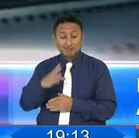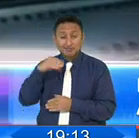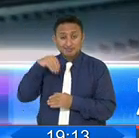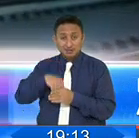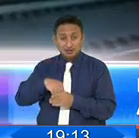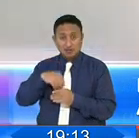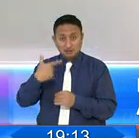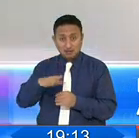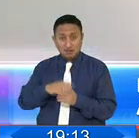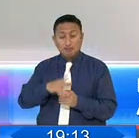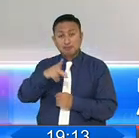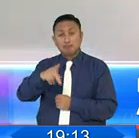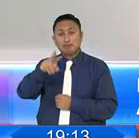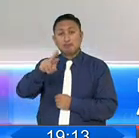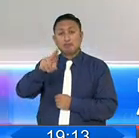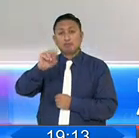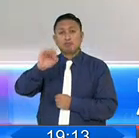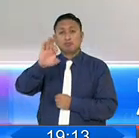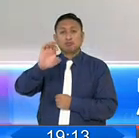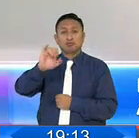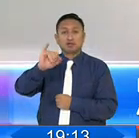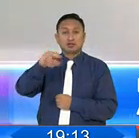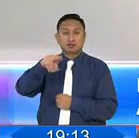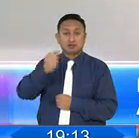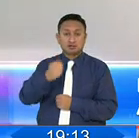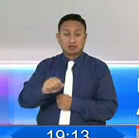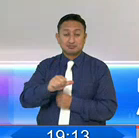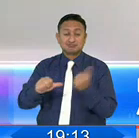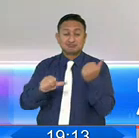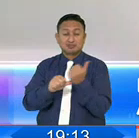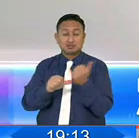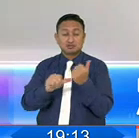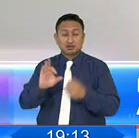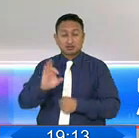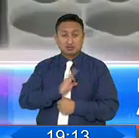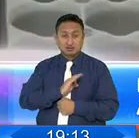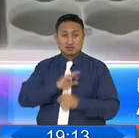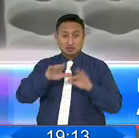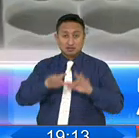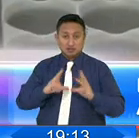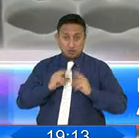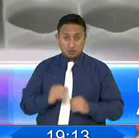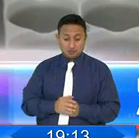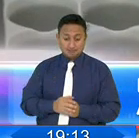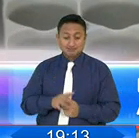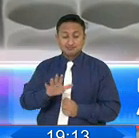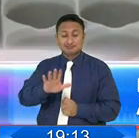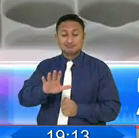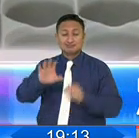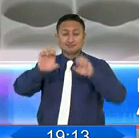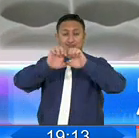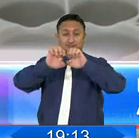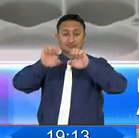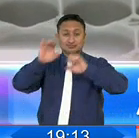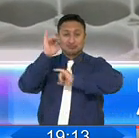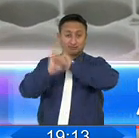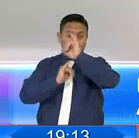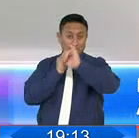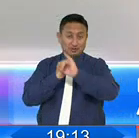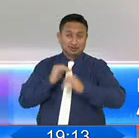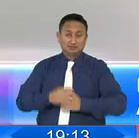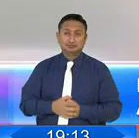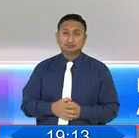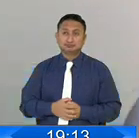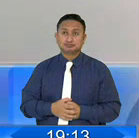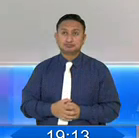virus. Según Linda Guamán, asesora técnica de la Secretaría de Salud, están en conversaciones con 5 fabricantes internacionales.